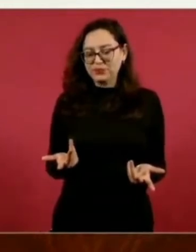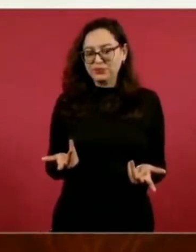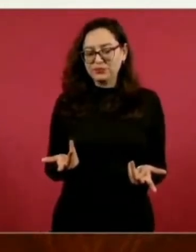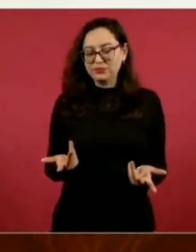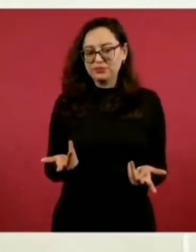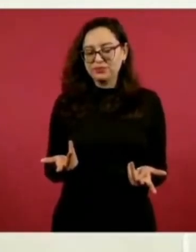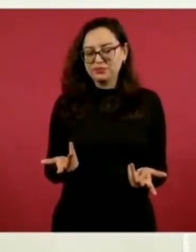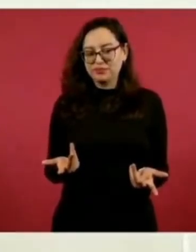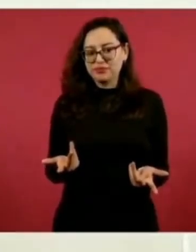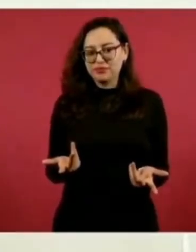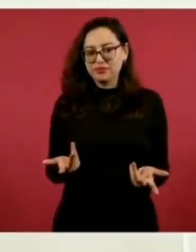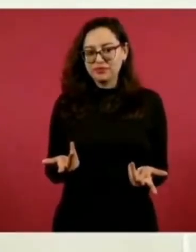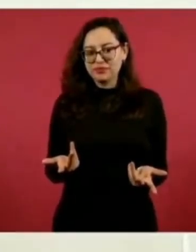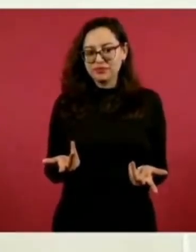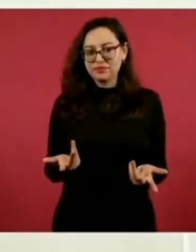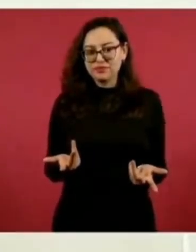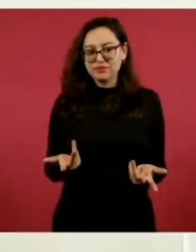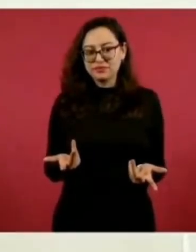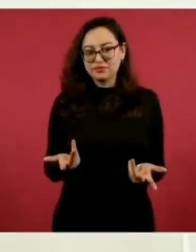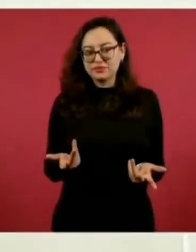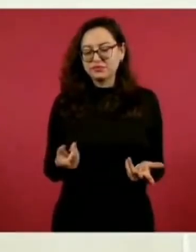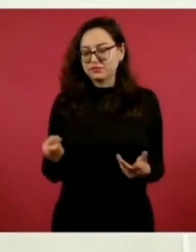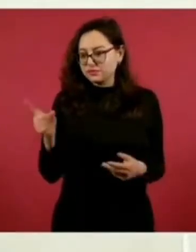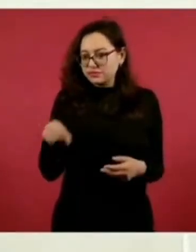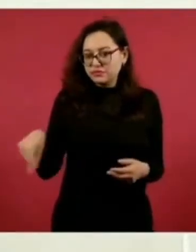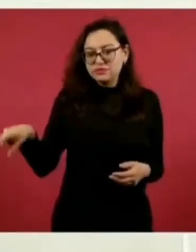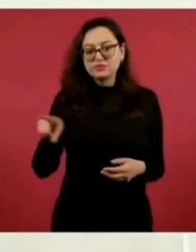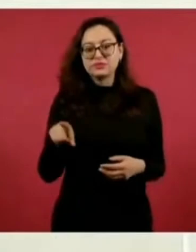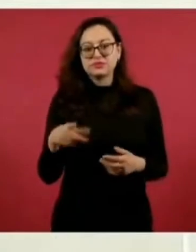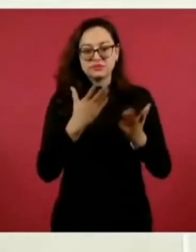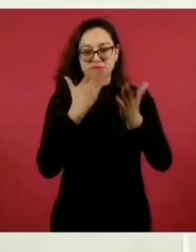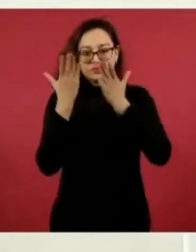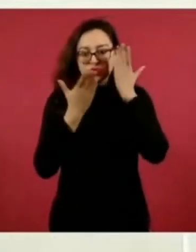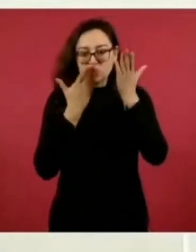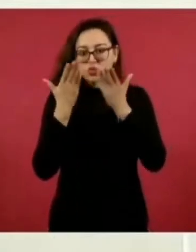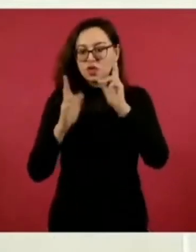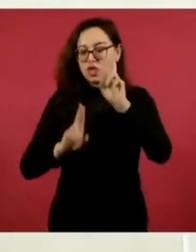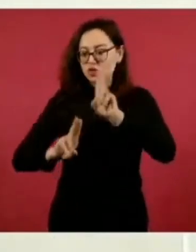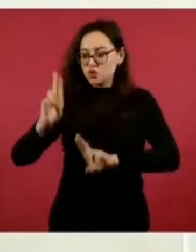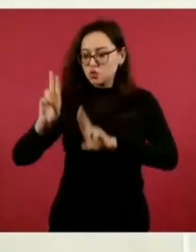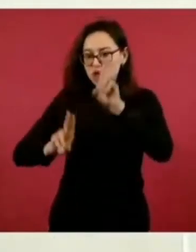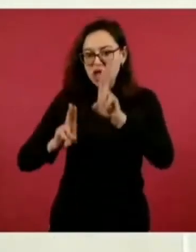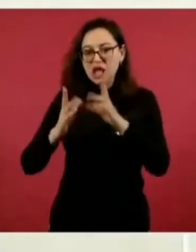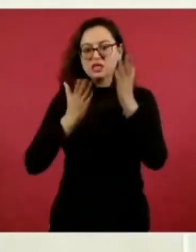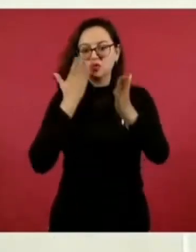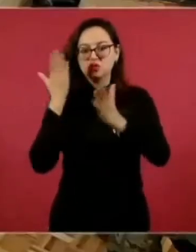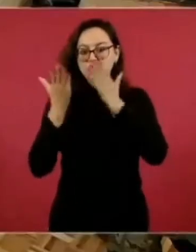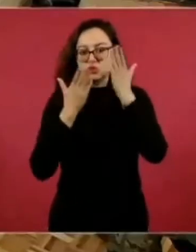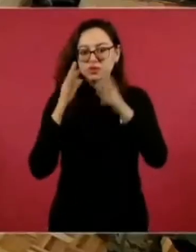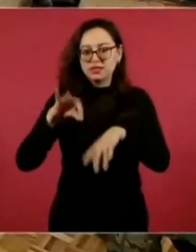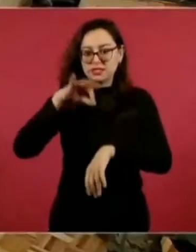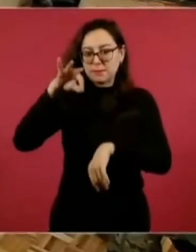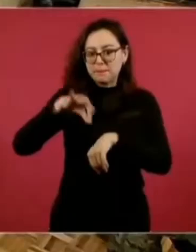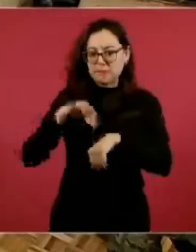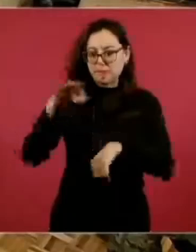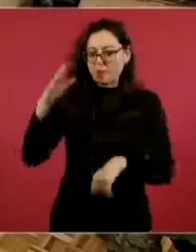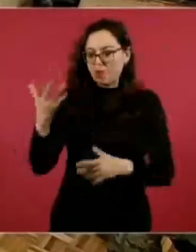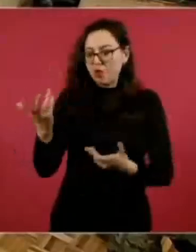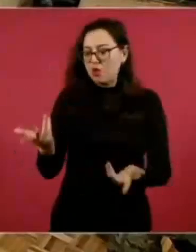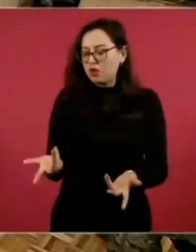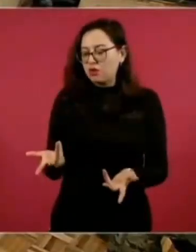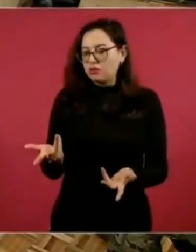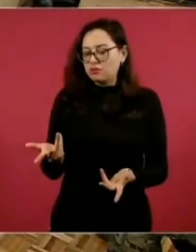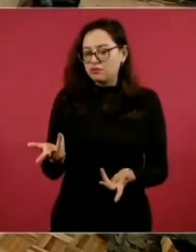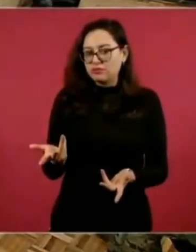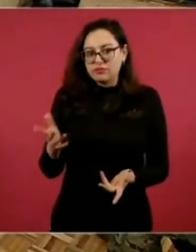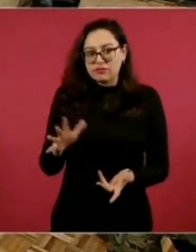donde de donde son los que estudian en las normales rurales, los que estudian en Chapingo. Como